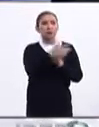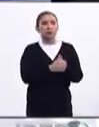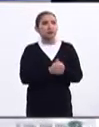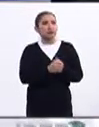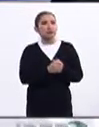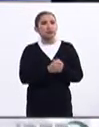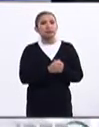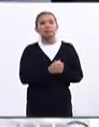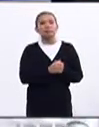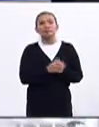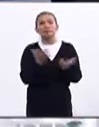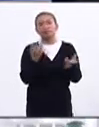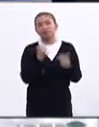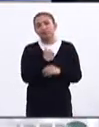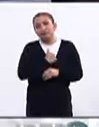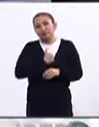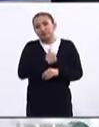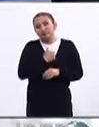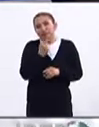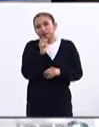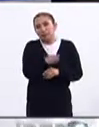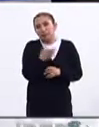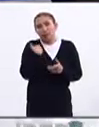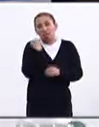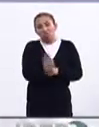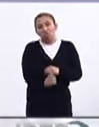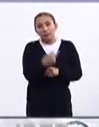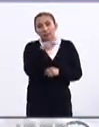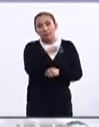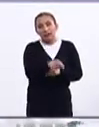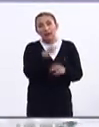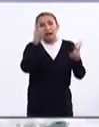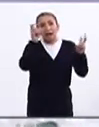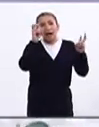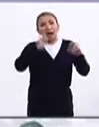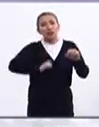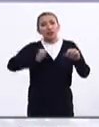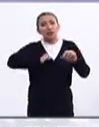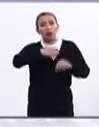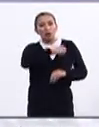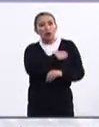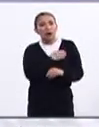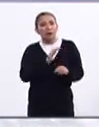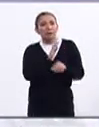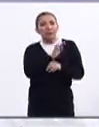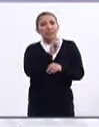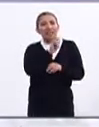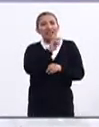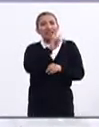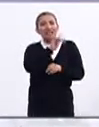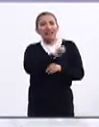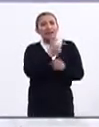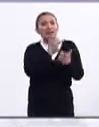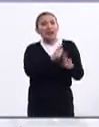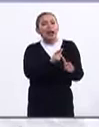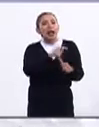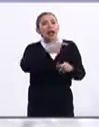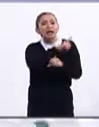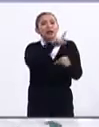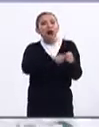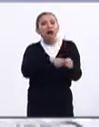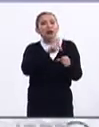obviamente, de manera desafortunada, derivado en una dictadura, el caso del antiguo comandante del Frente Sandinista de Liberación